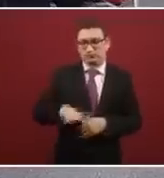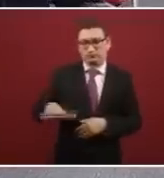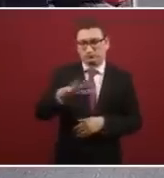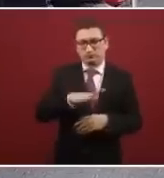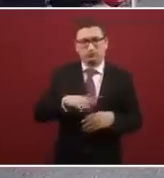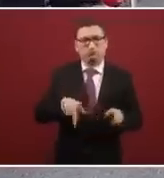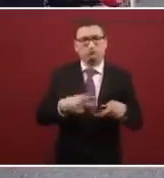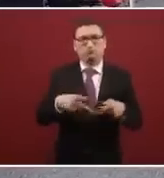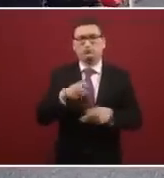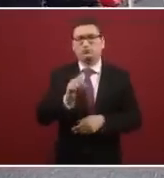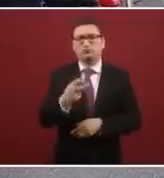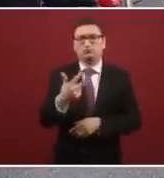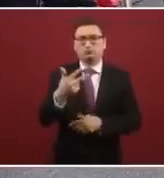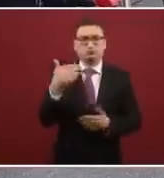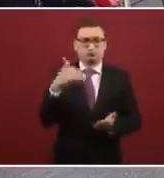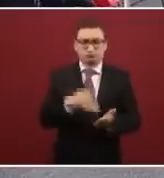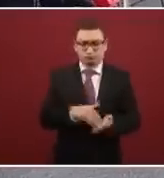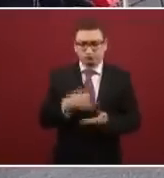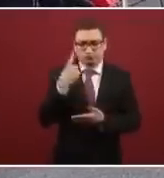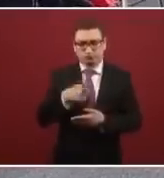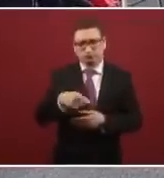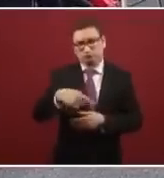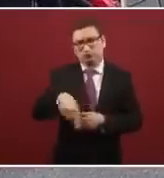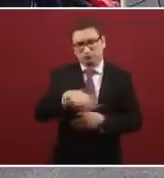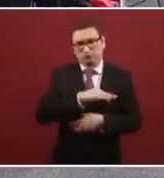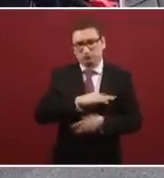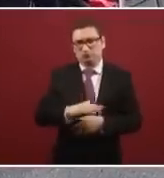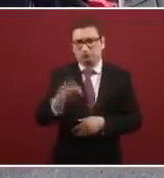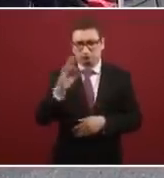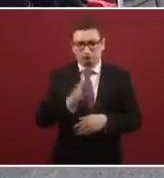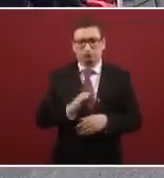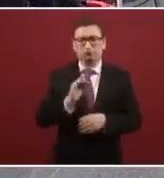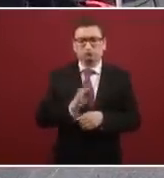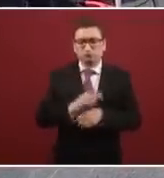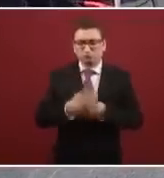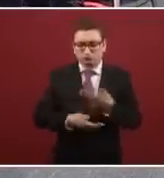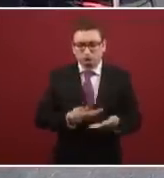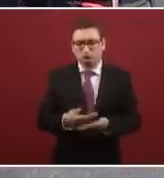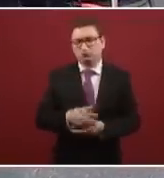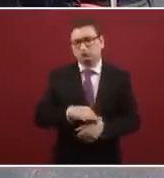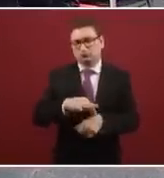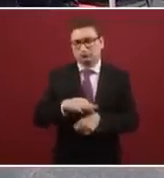vender 68,000 pesos para que también obviamente tengan un servicio médico.